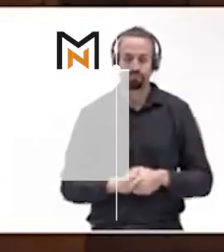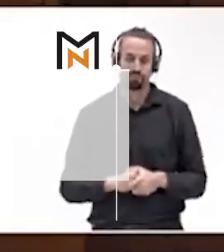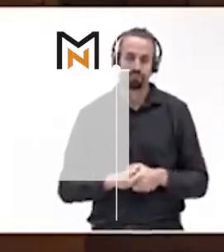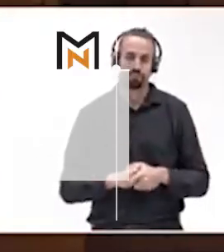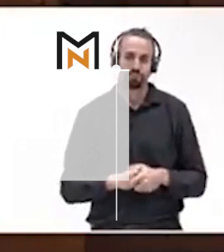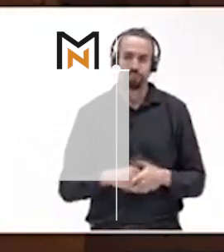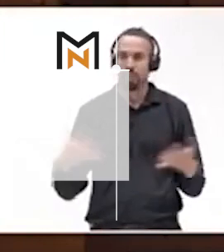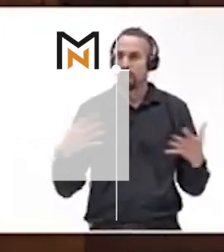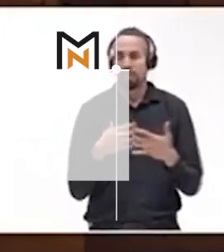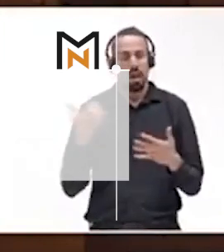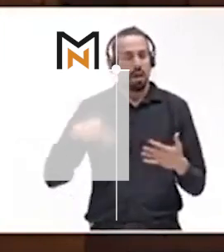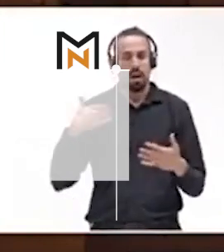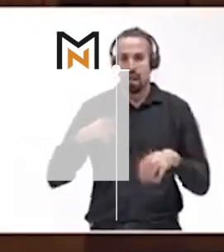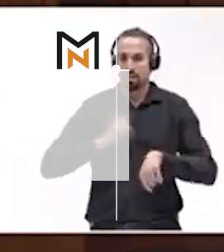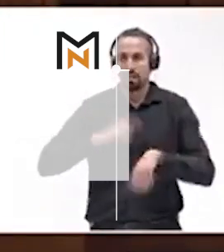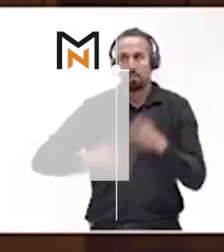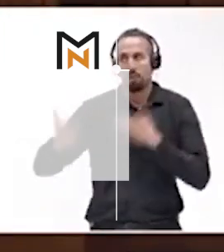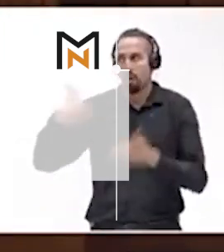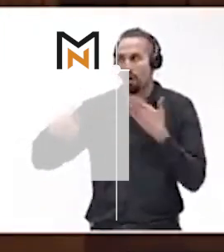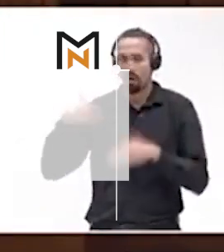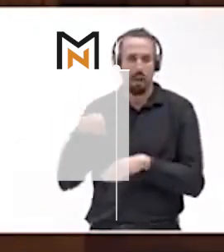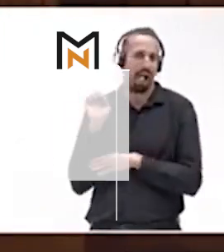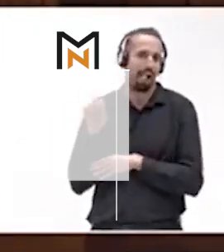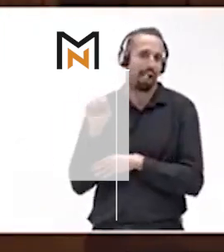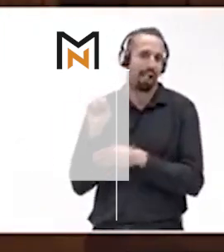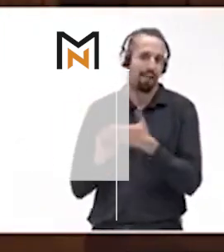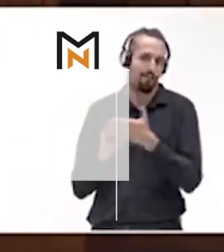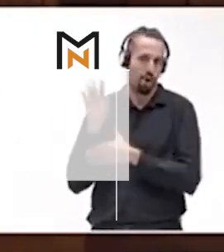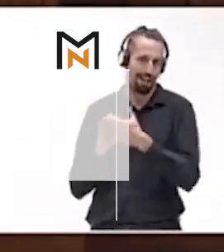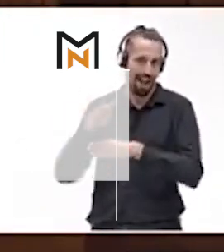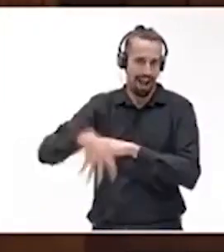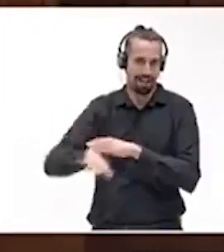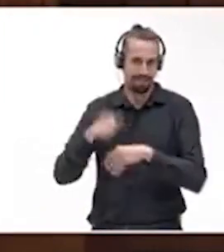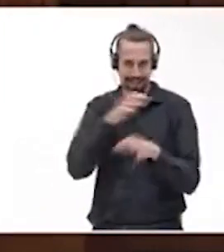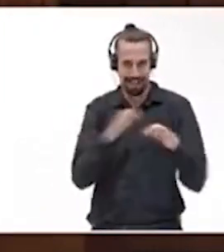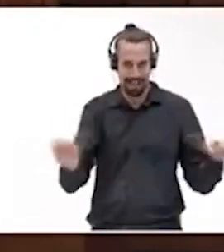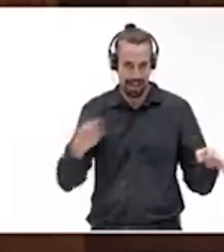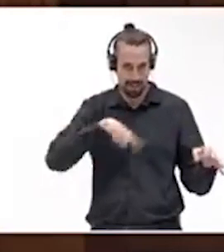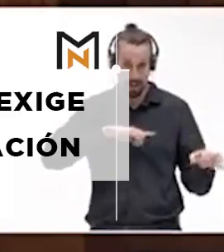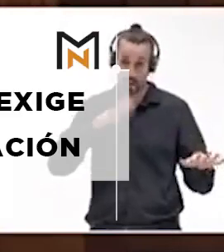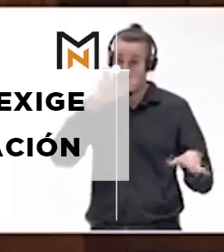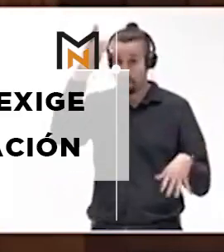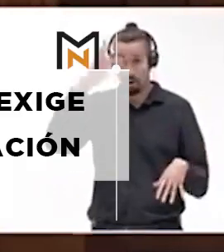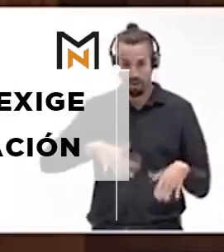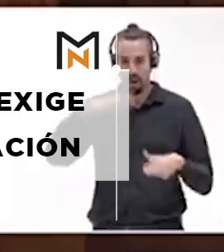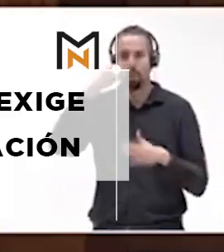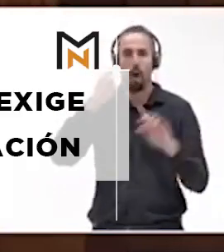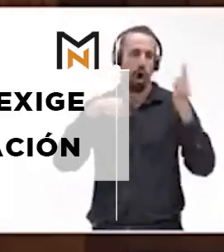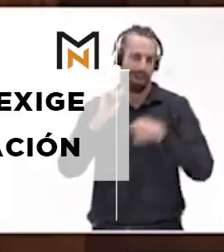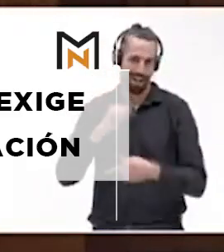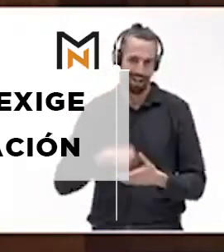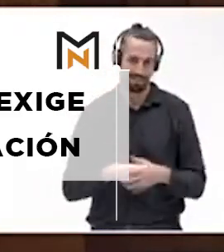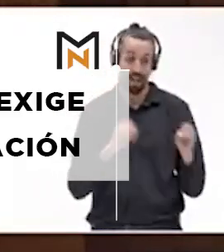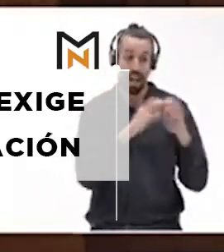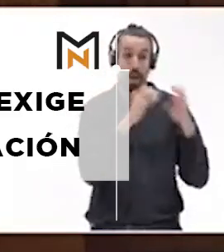hemos vivido demasiado tiempo ignorando la realidad volcánica de nuestras Islas pero por fin lo estamos corrigiendo que la palma vuelva a ser